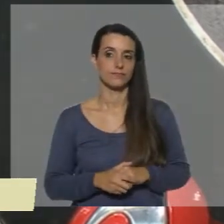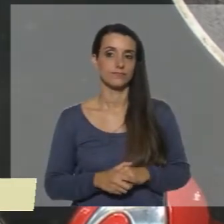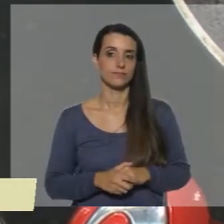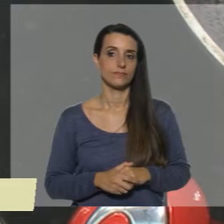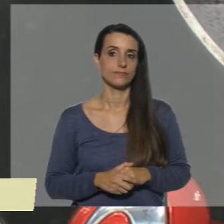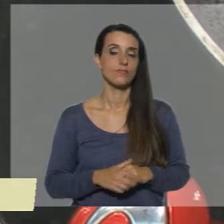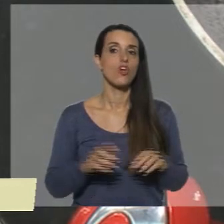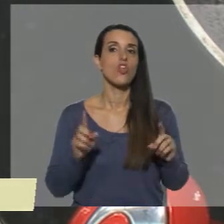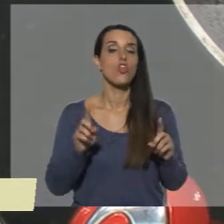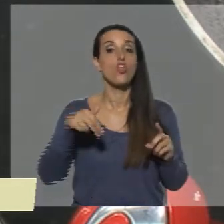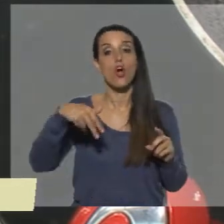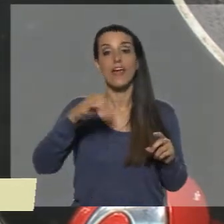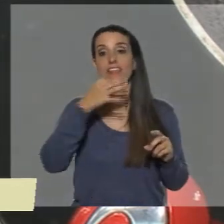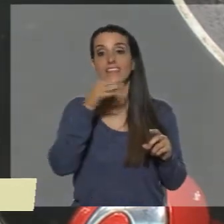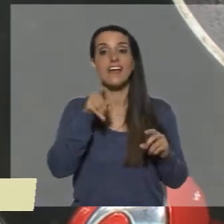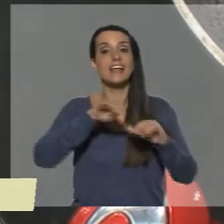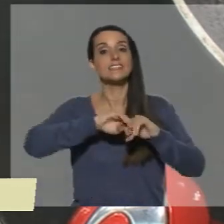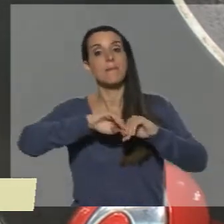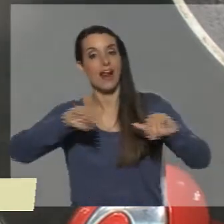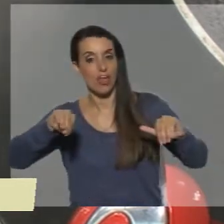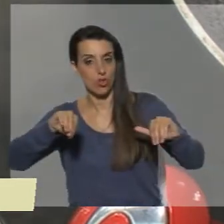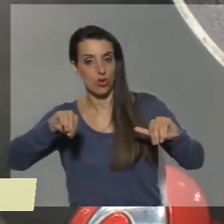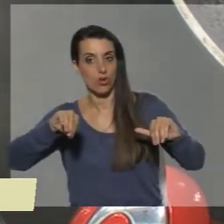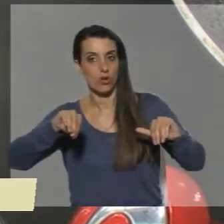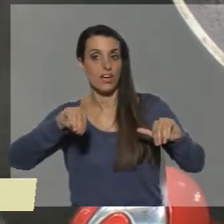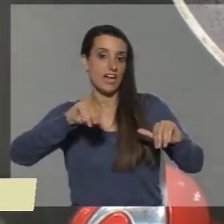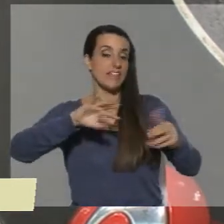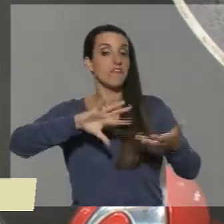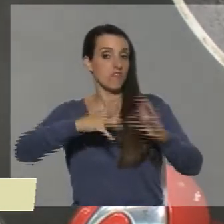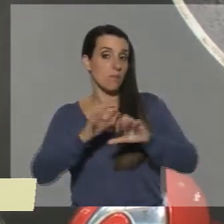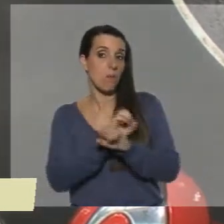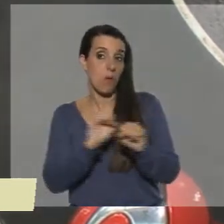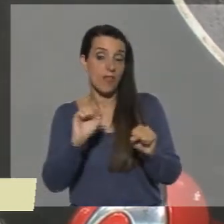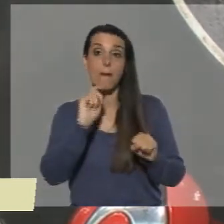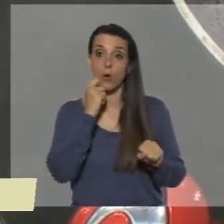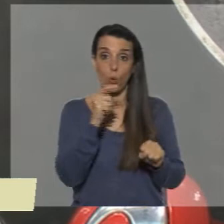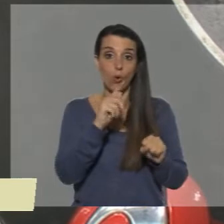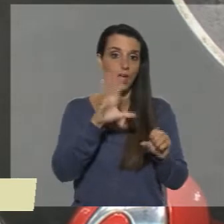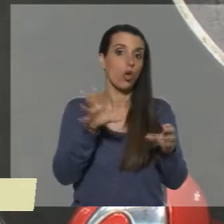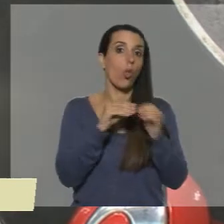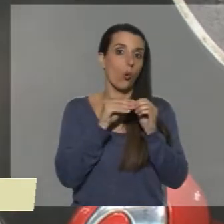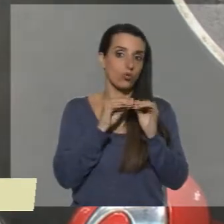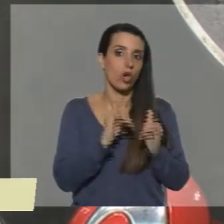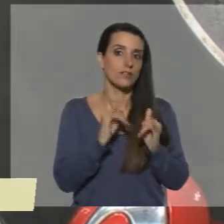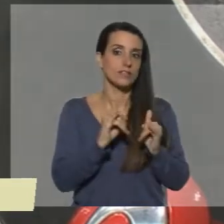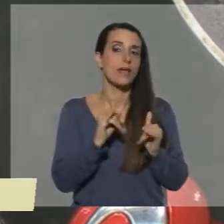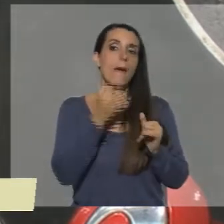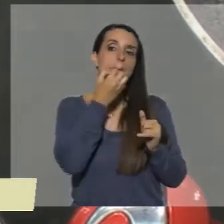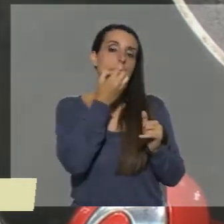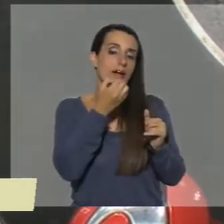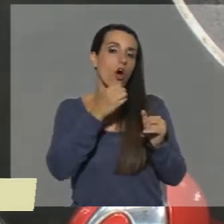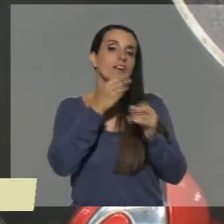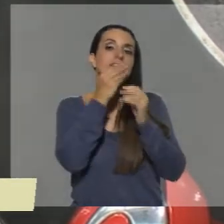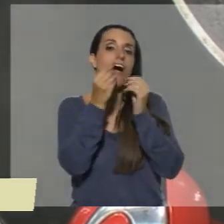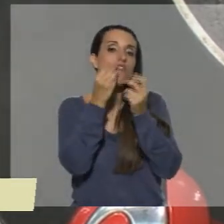Claro, Noé nos está diciendo que ya lo hace separado. Exacto. Pero no todo junto. Esta es otra variante que me gusta, ¿eh? Sí, te va a quedar que todo más integradito.